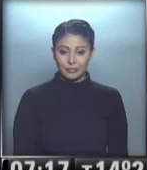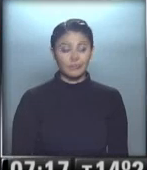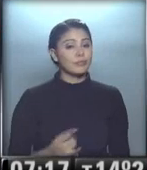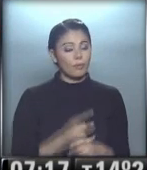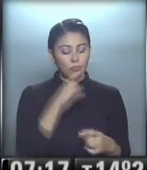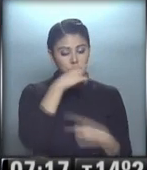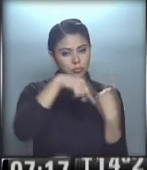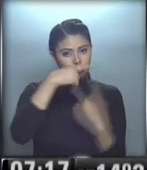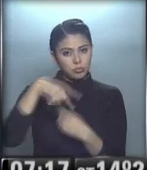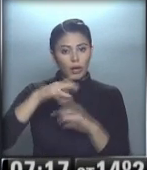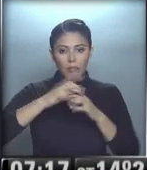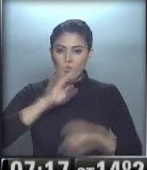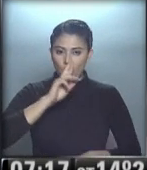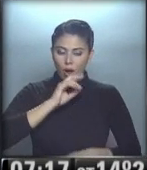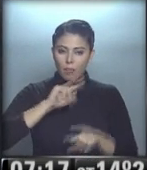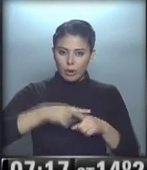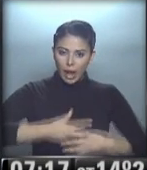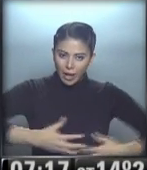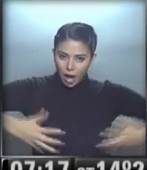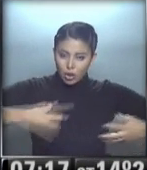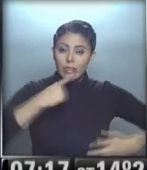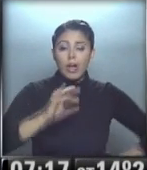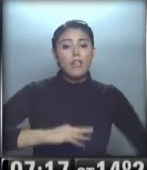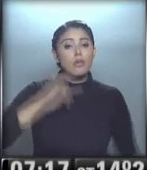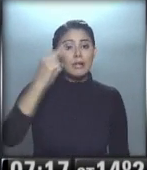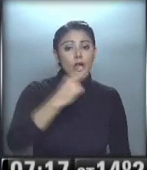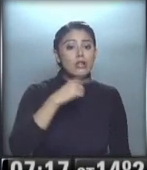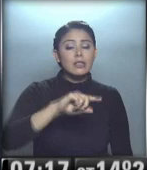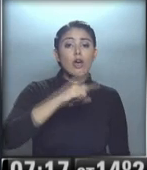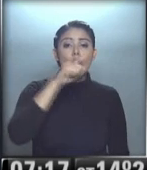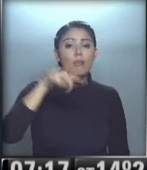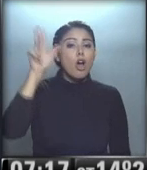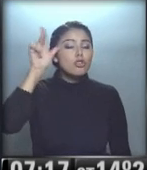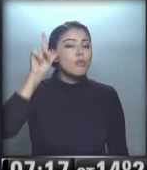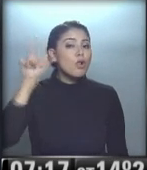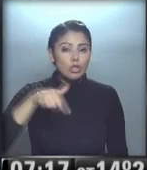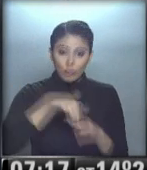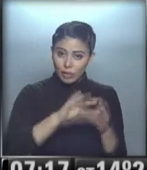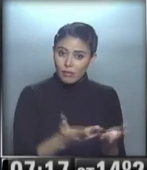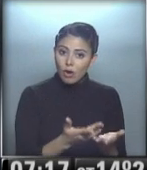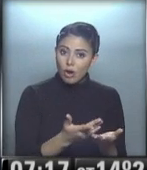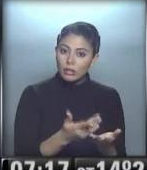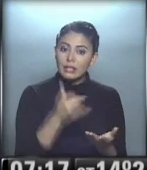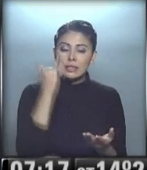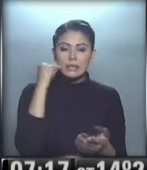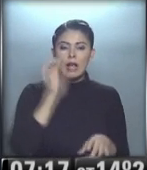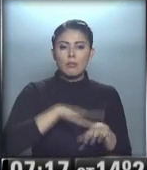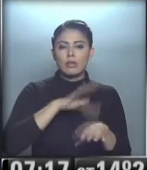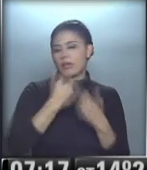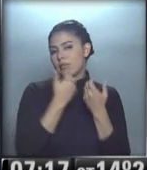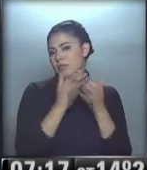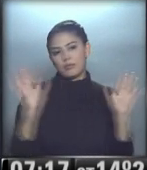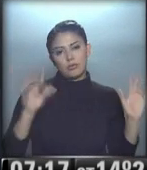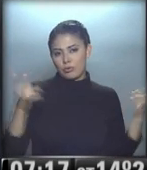Siempre polémica, Elisa Carrió dijo que cuando en 2011 obtuvo el 1,8% de los votos se liberó de la responsabilidad de